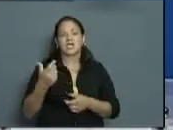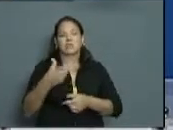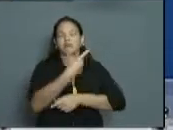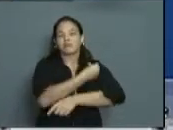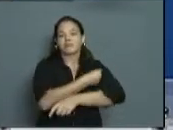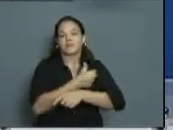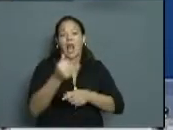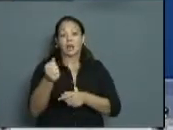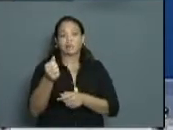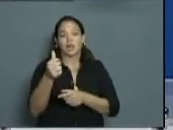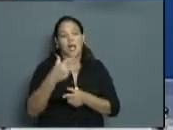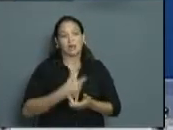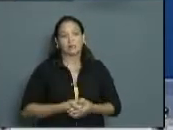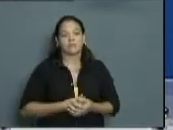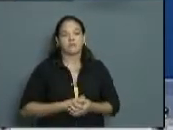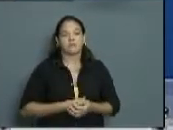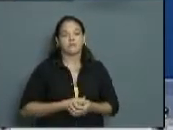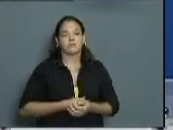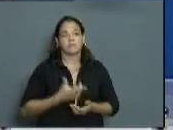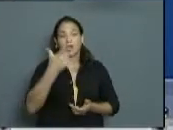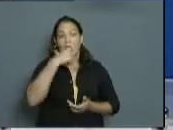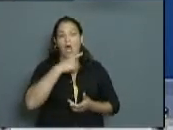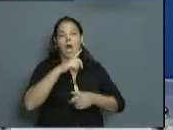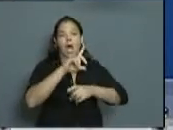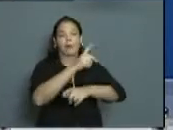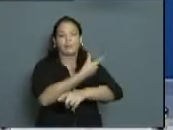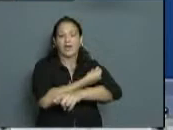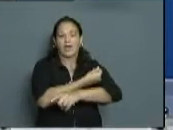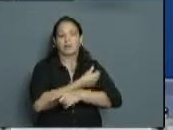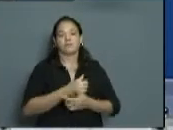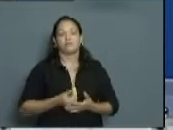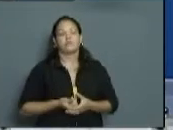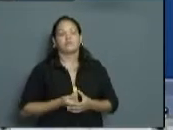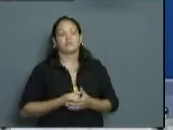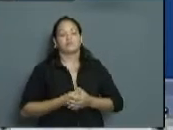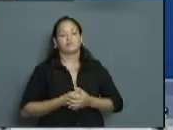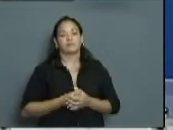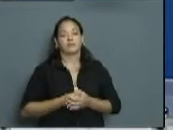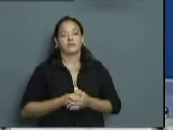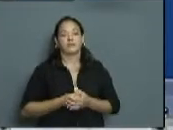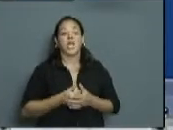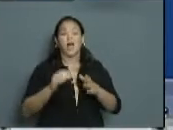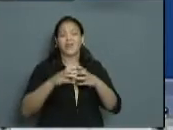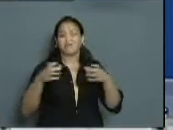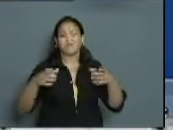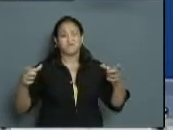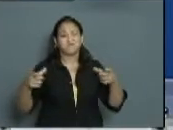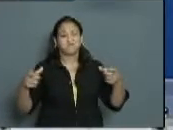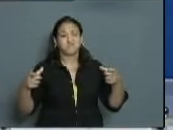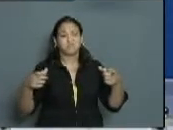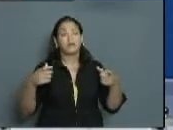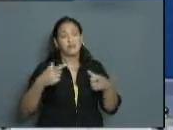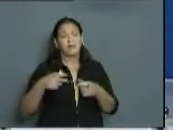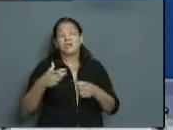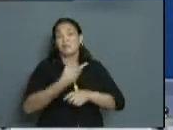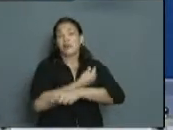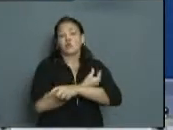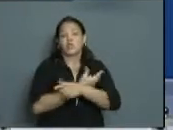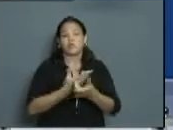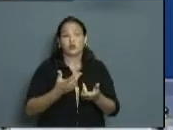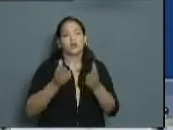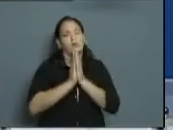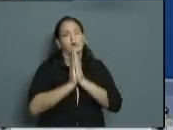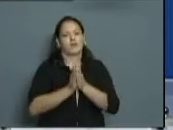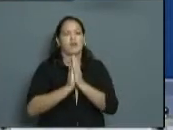población que no se ha vacunado, que en las labores de terreno no se da cuenta que existe gran número de población que no está vacunada todavía ni con una sola dosis, que acuda